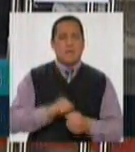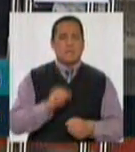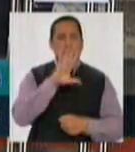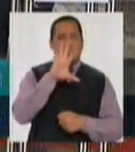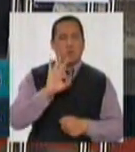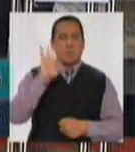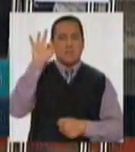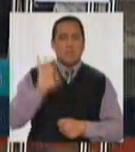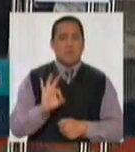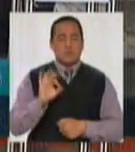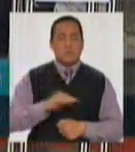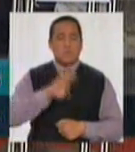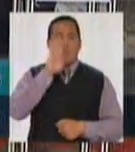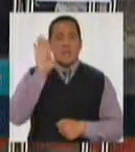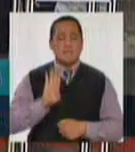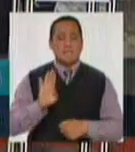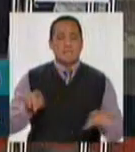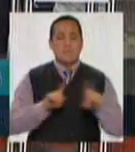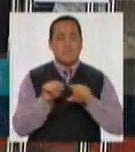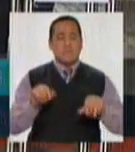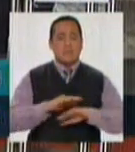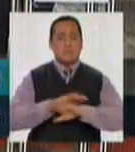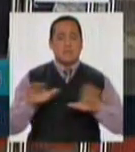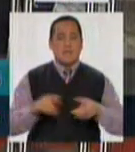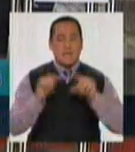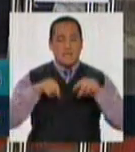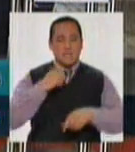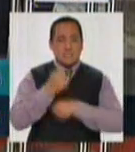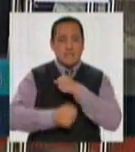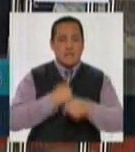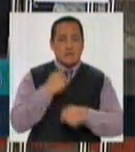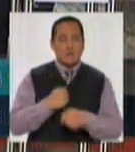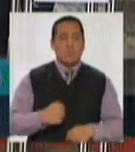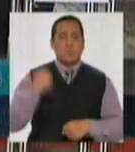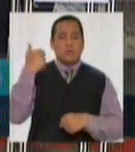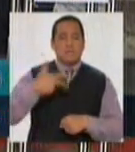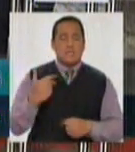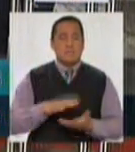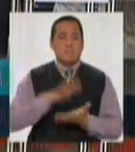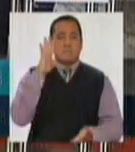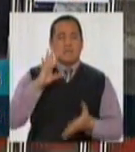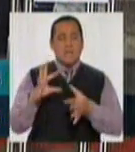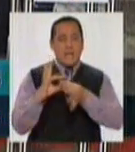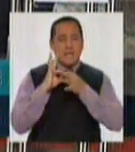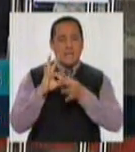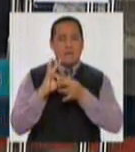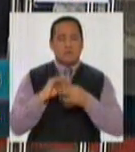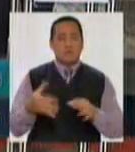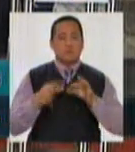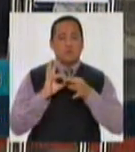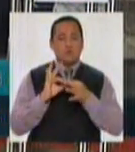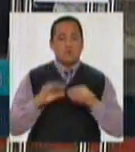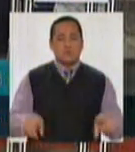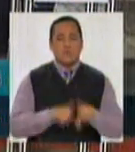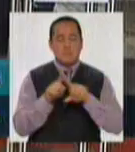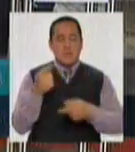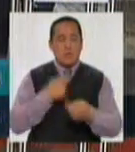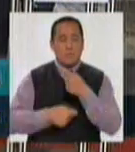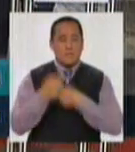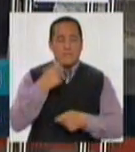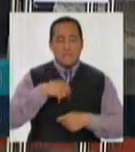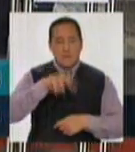50%. Brasil terminará este año como el tercer mayor aliado, socio comercial de